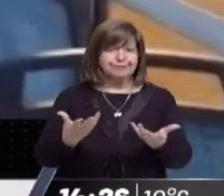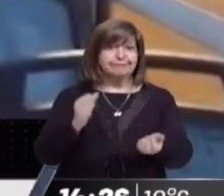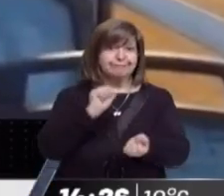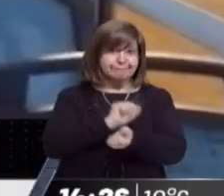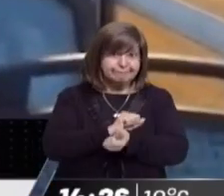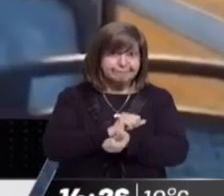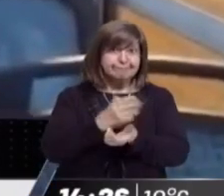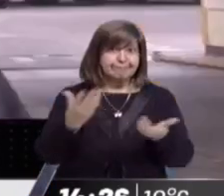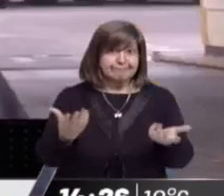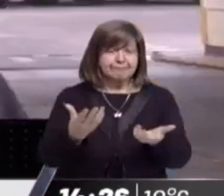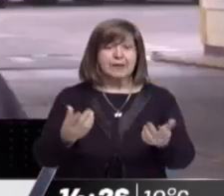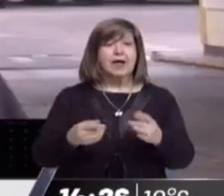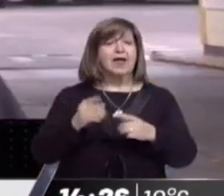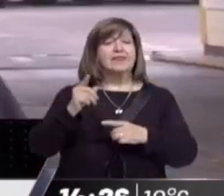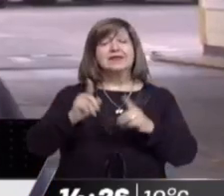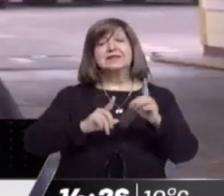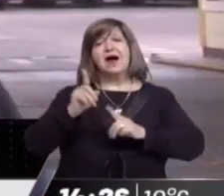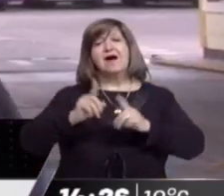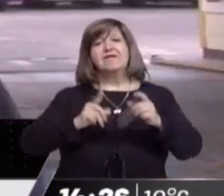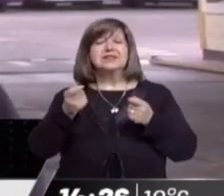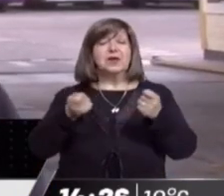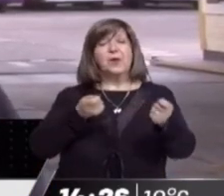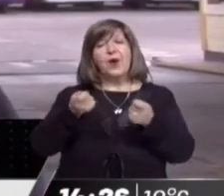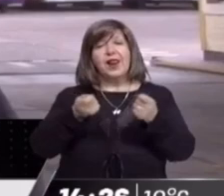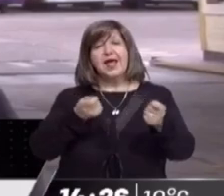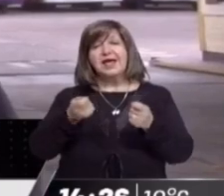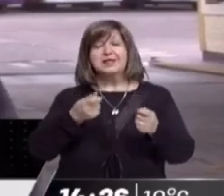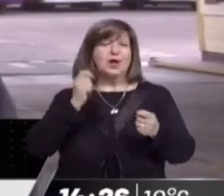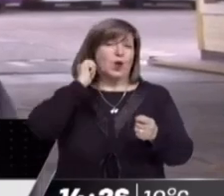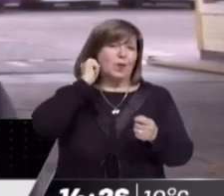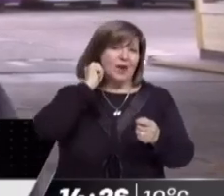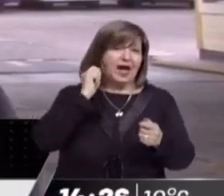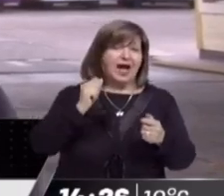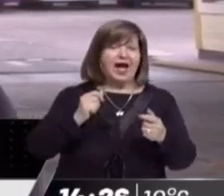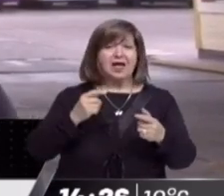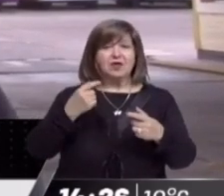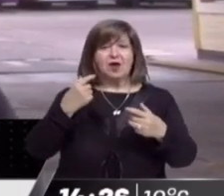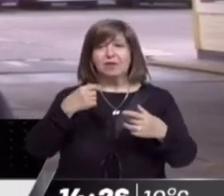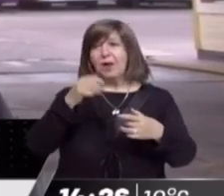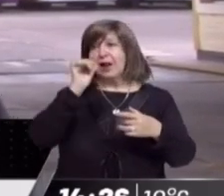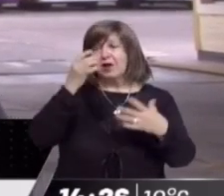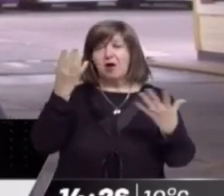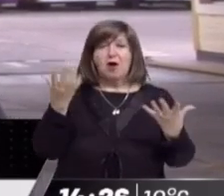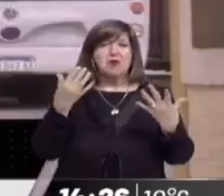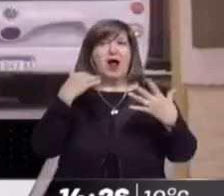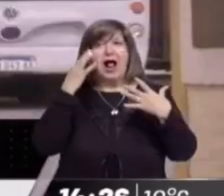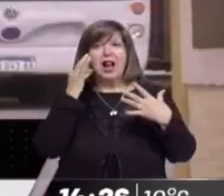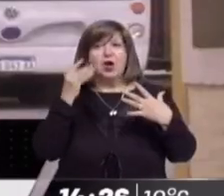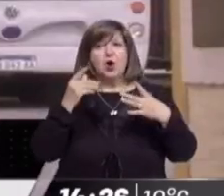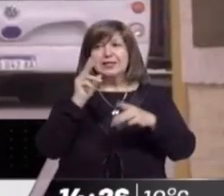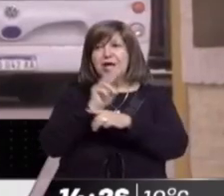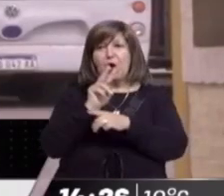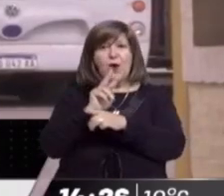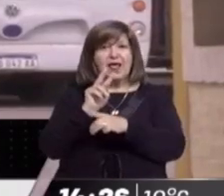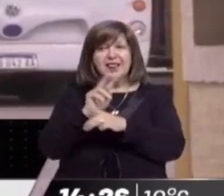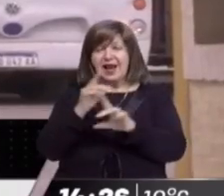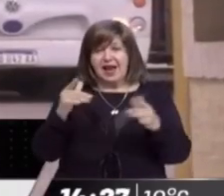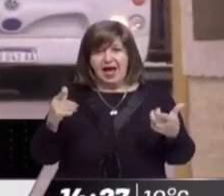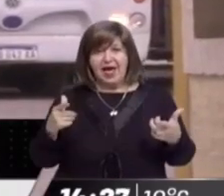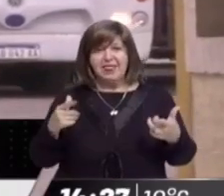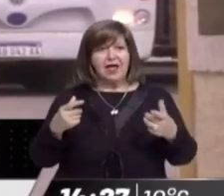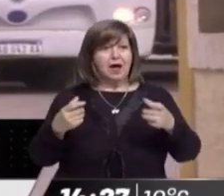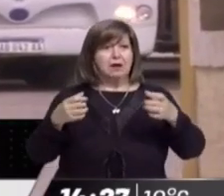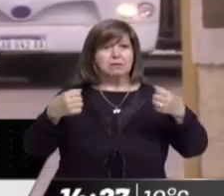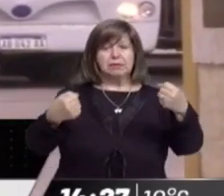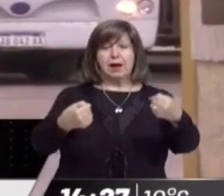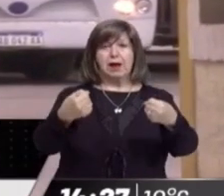Los chicos cuando salen, mayormente de los boliches, de bailar, de todas las cosas, hay un control total, no tenemos seguridad. Salen alcoholizados, rompen los